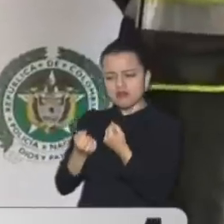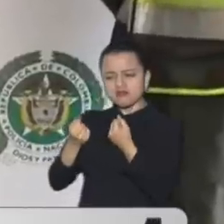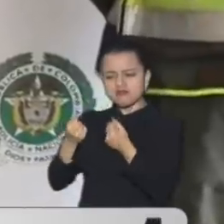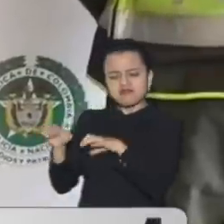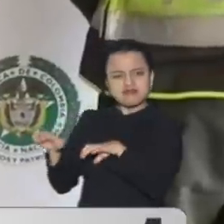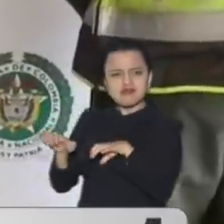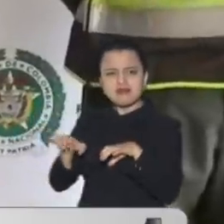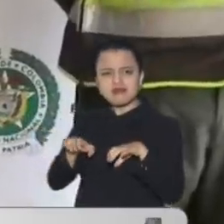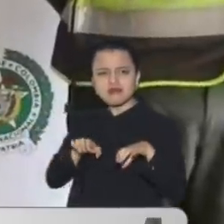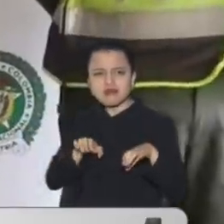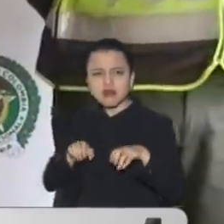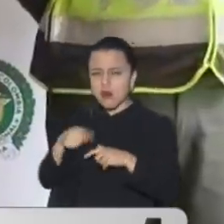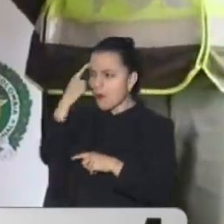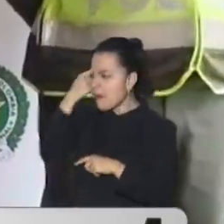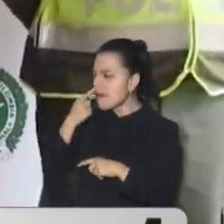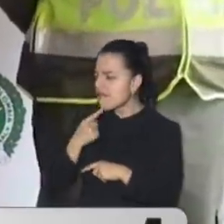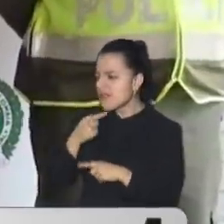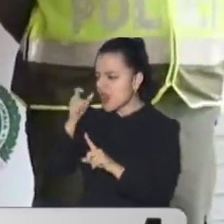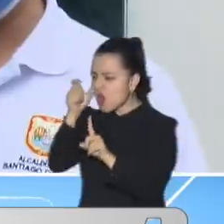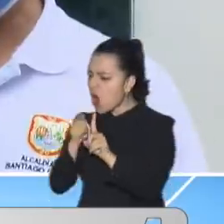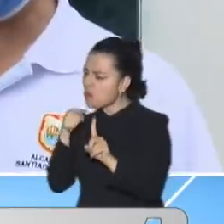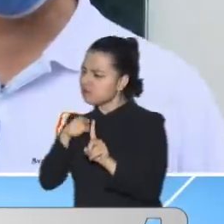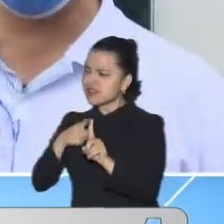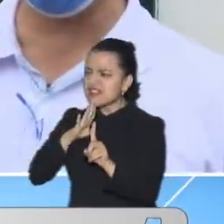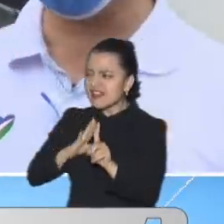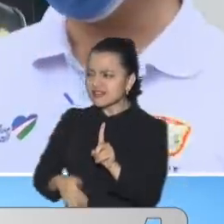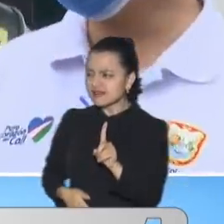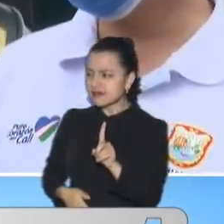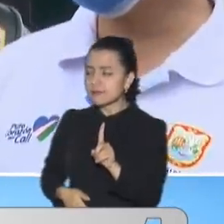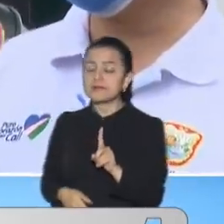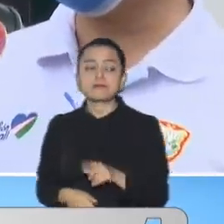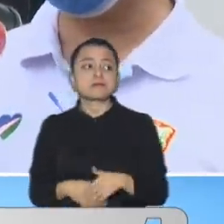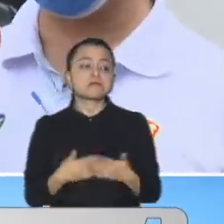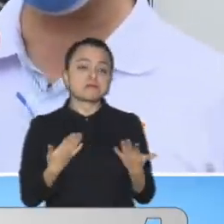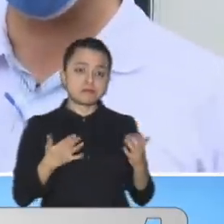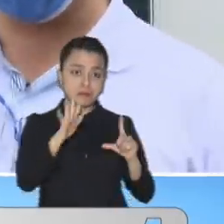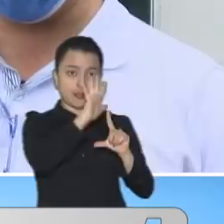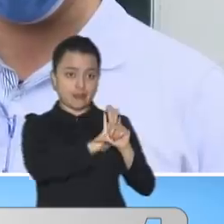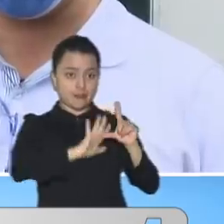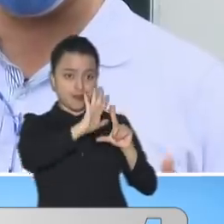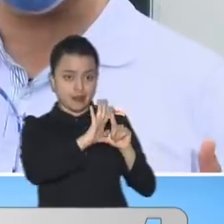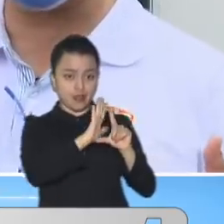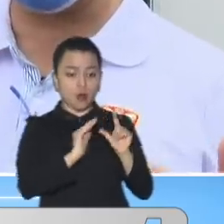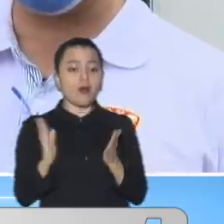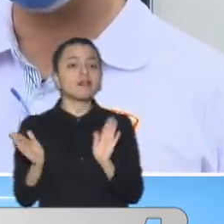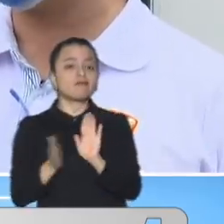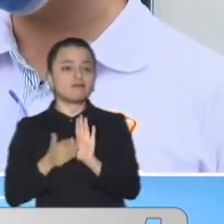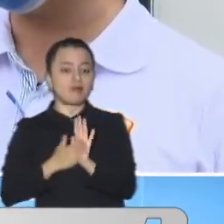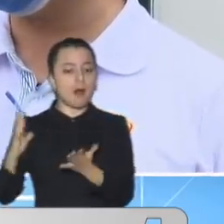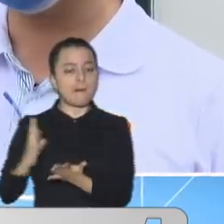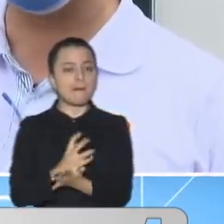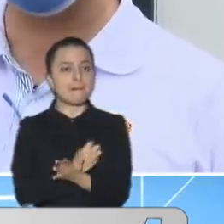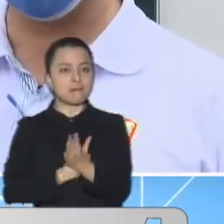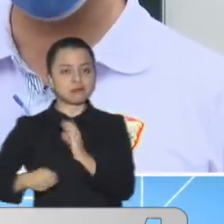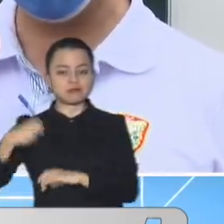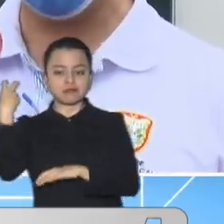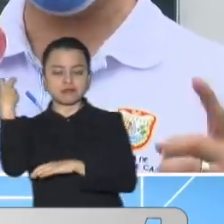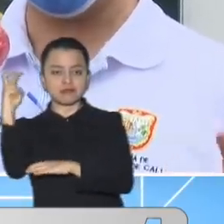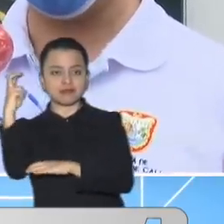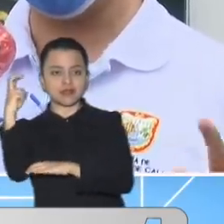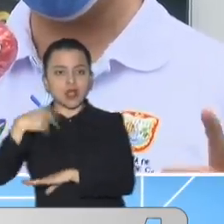ustedes presentan esta captura? El material de video y el material probatorio entregado a la Policía Judicial y a la